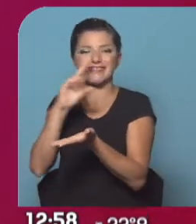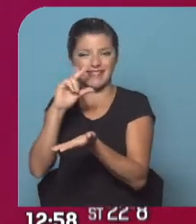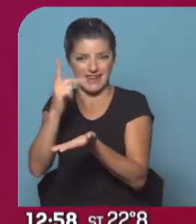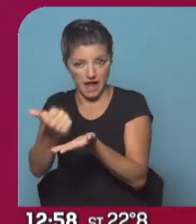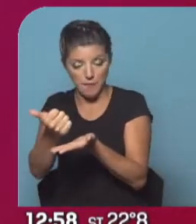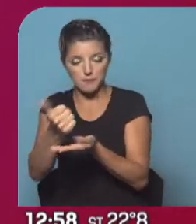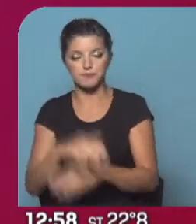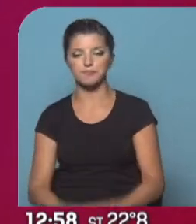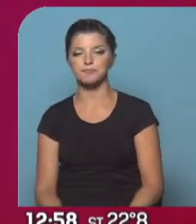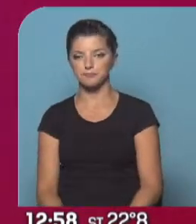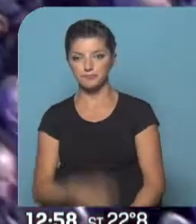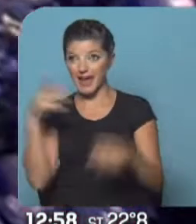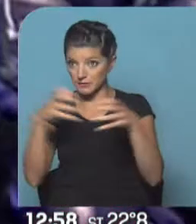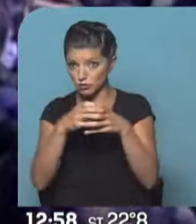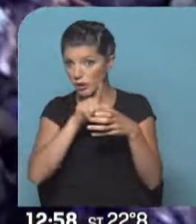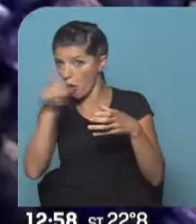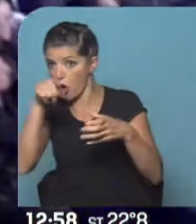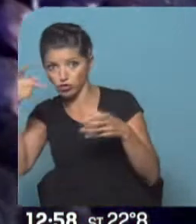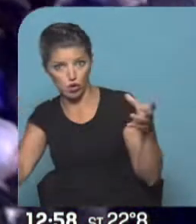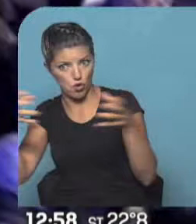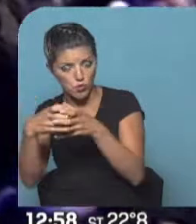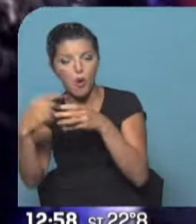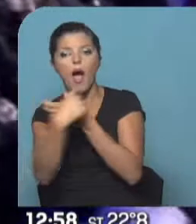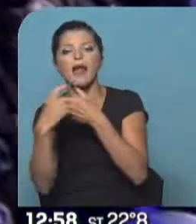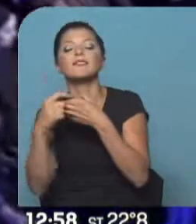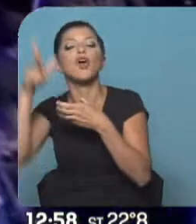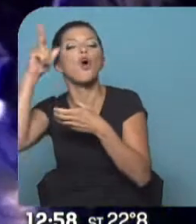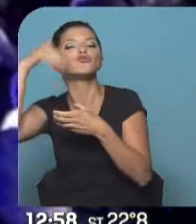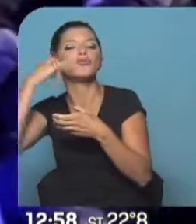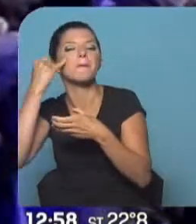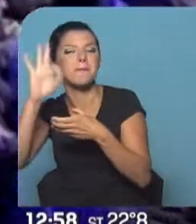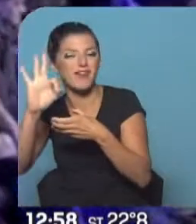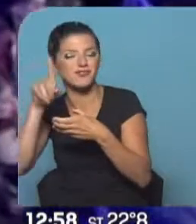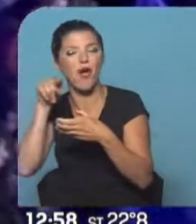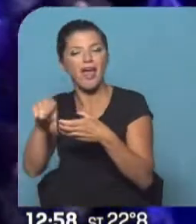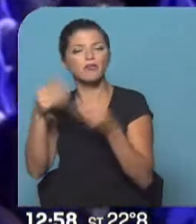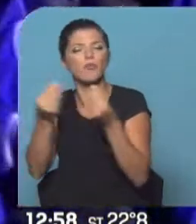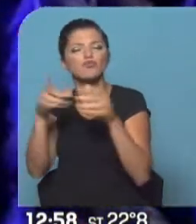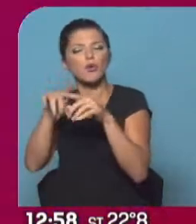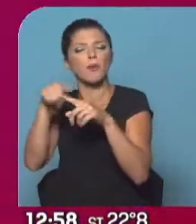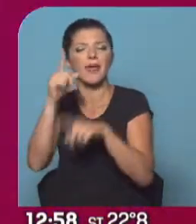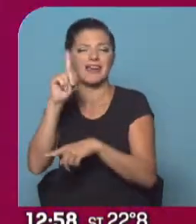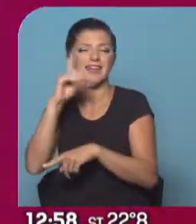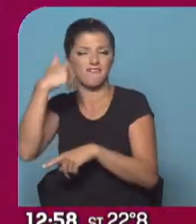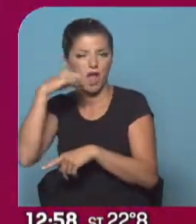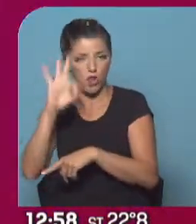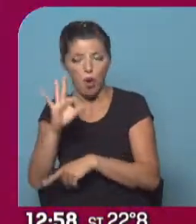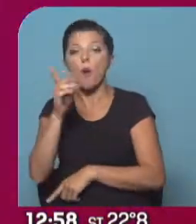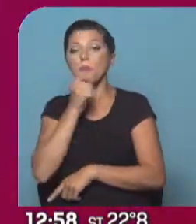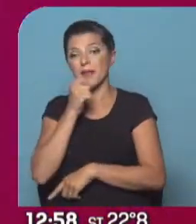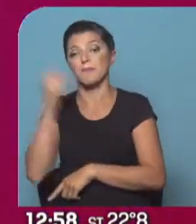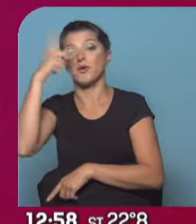Este grupo se opone a otra coalición, la Alianza 8 de Marzo, que incluye a varios partidos libaneses, entre ellos a